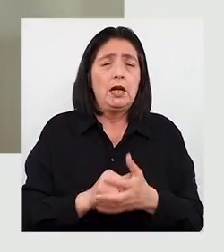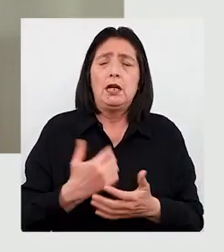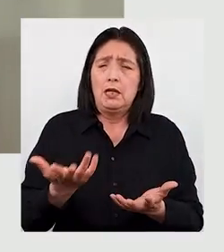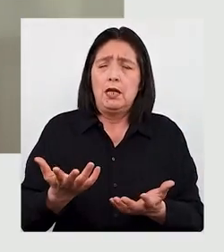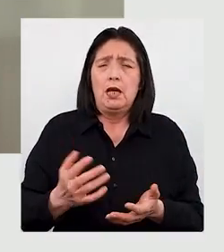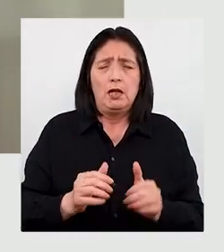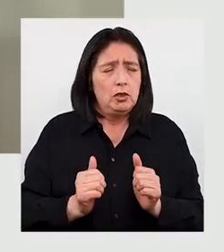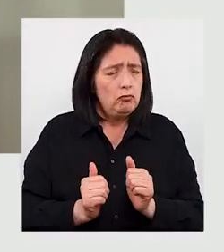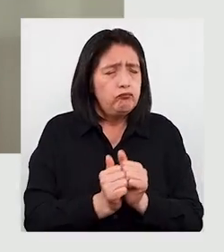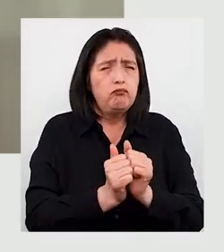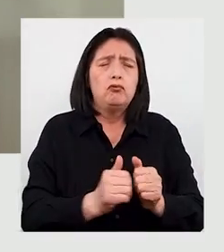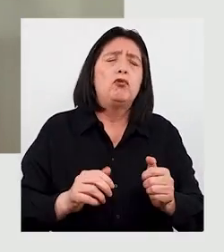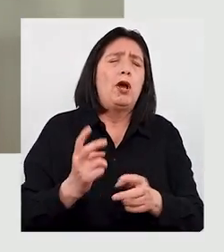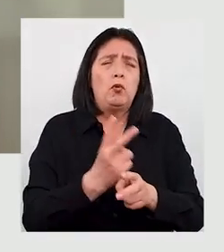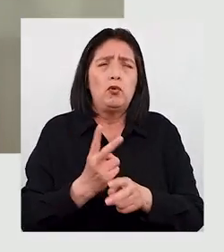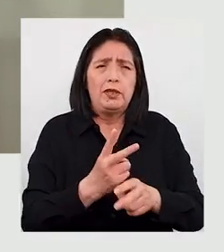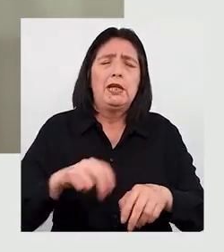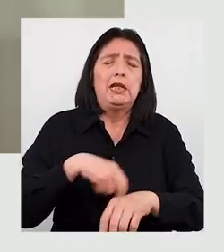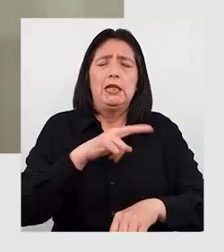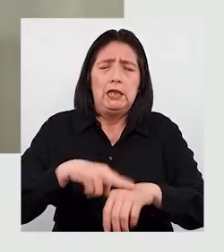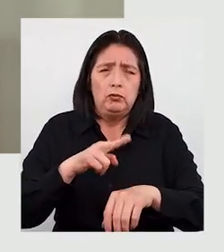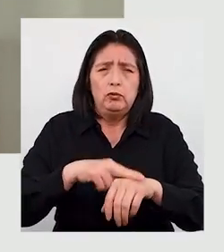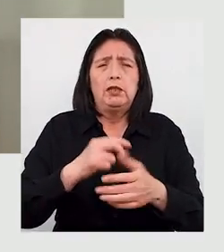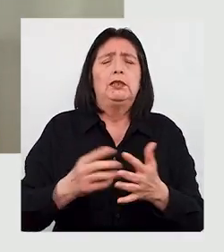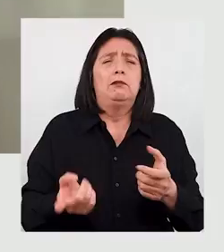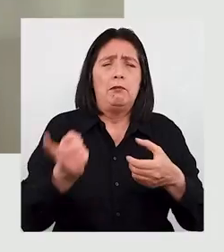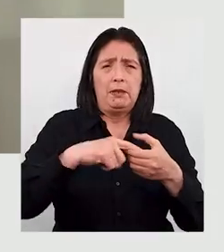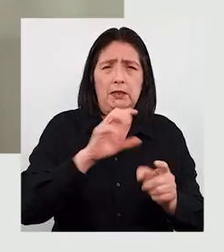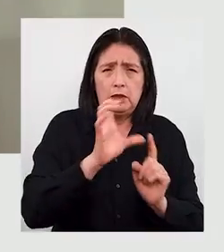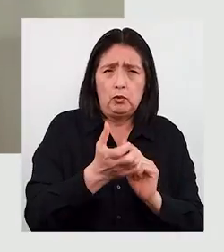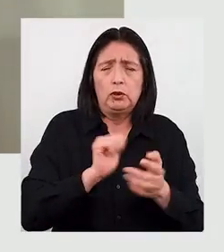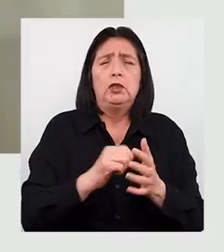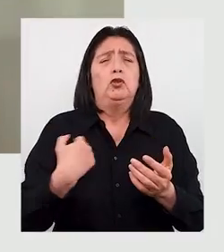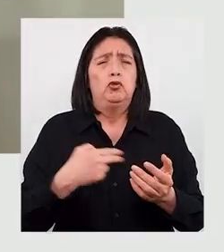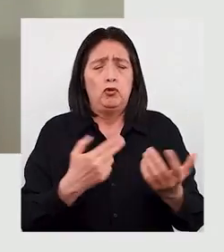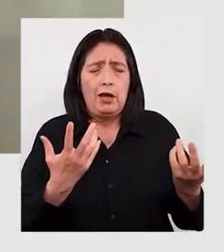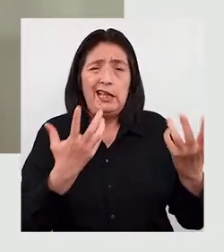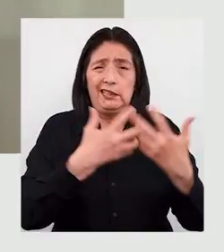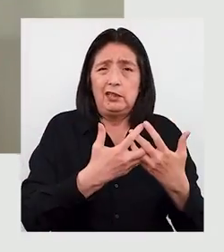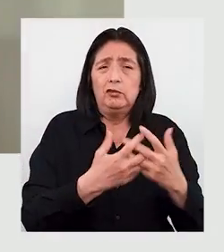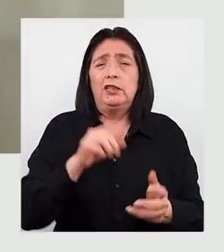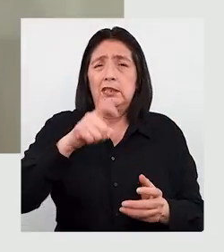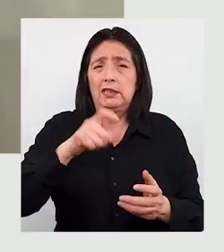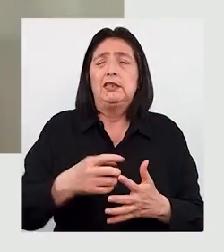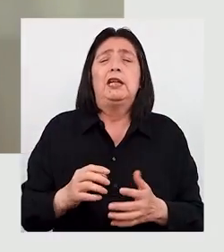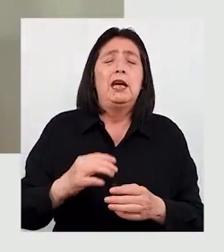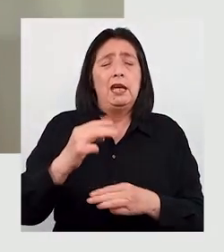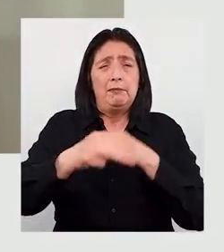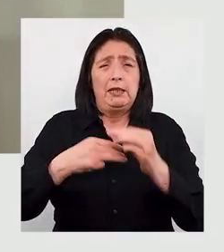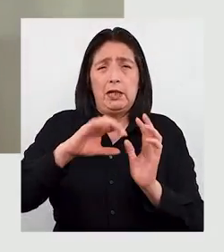el sumar la sostenibilidad como parte de nuestra cultura no solo nos permitirá adaptarnos a los requerimientos del mercado